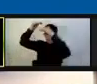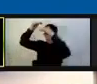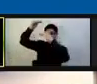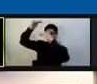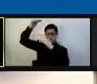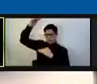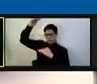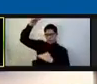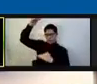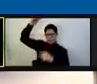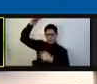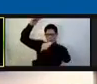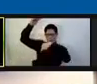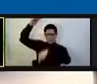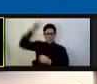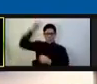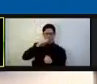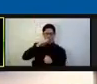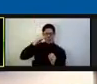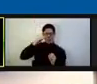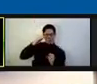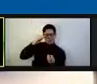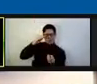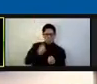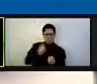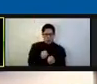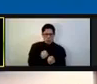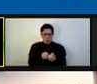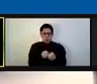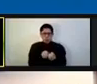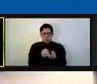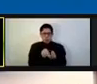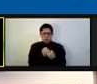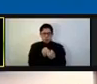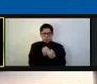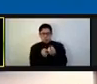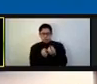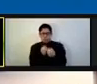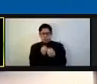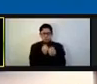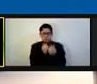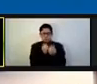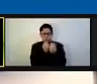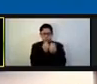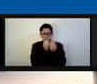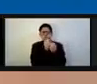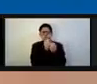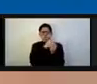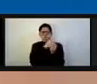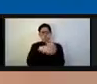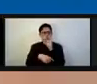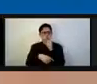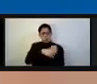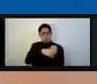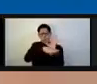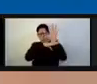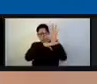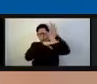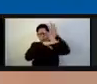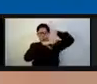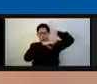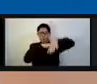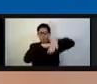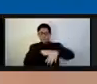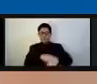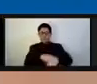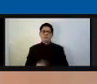estructura de diques que se llama. Y también nos mencionaba las mesodorsales oceánicas. ¿Nos